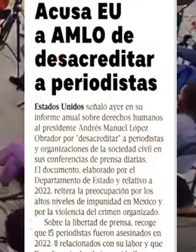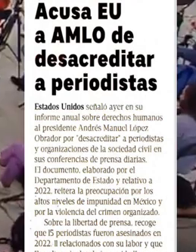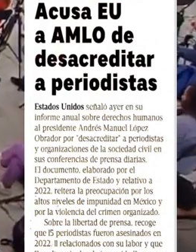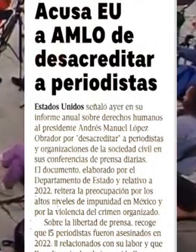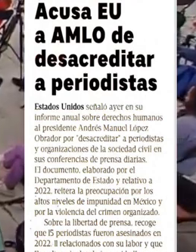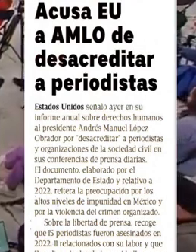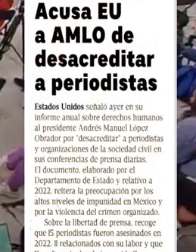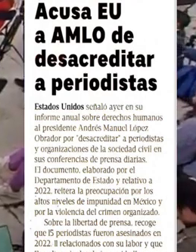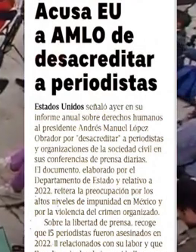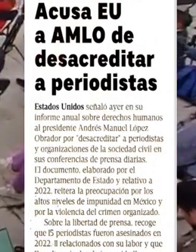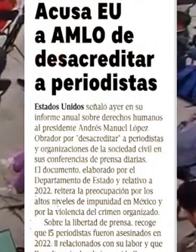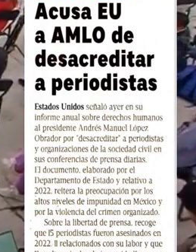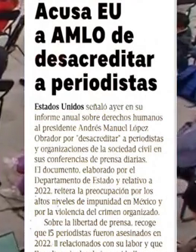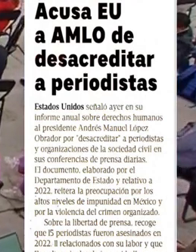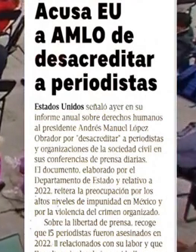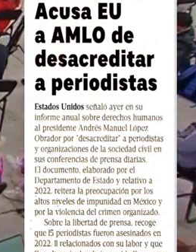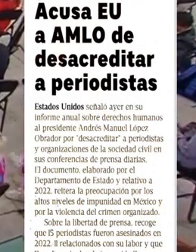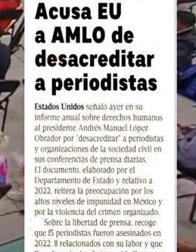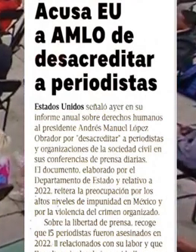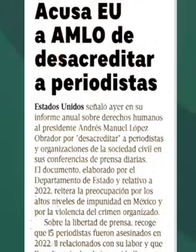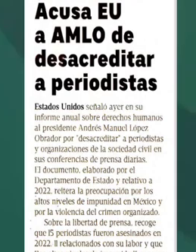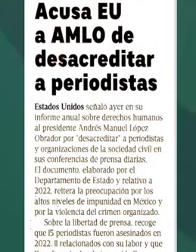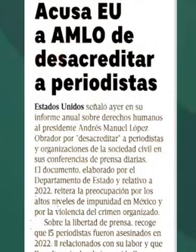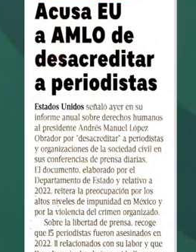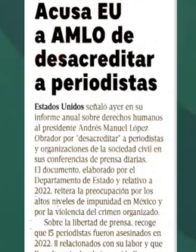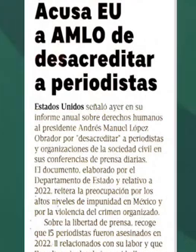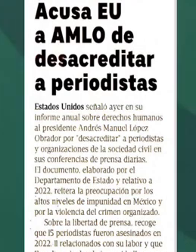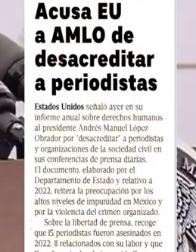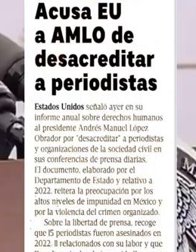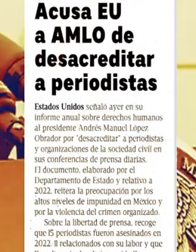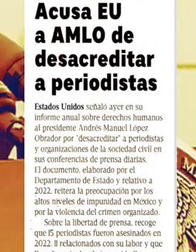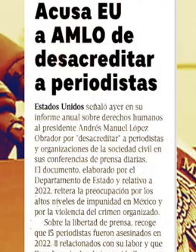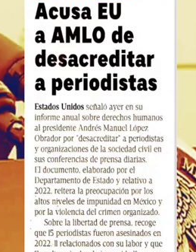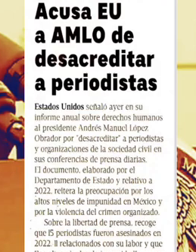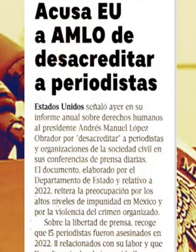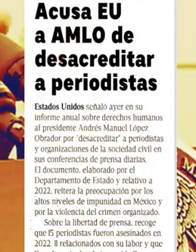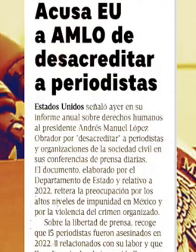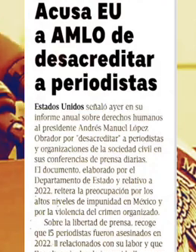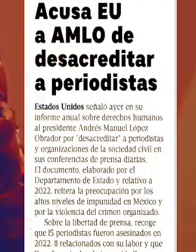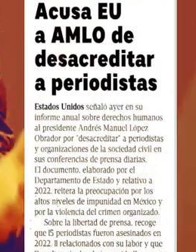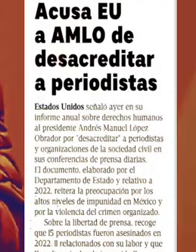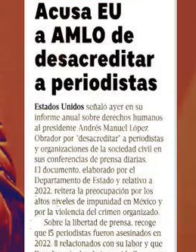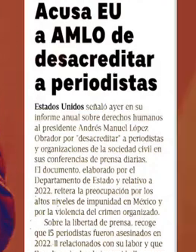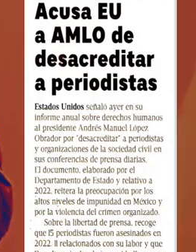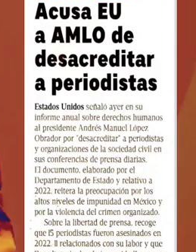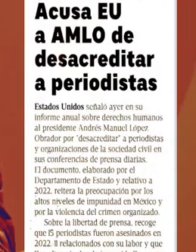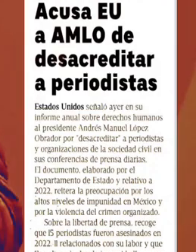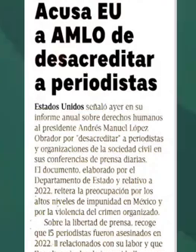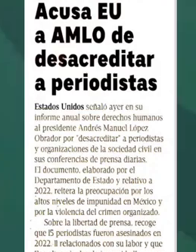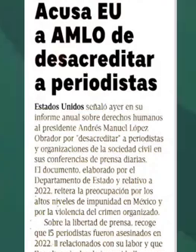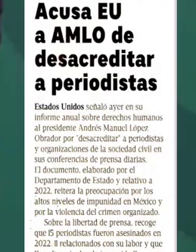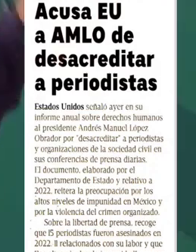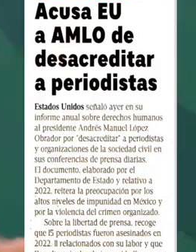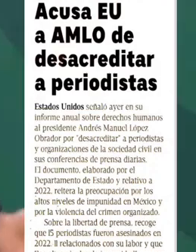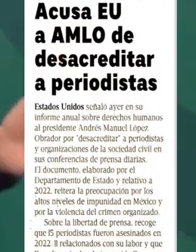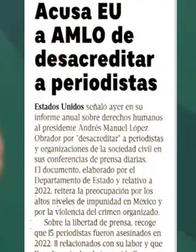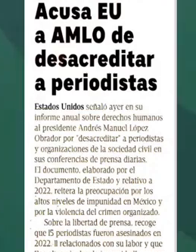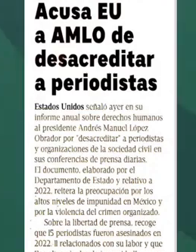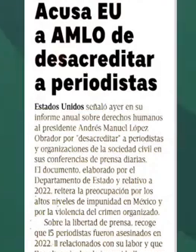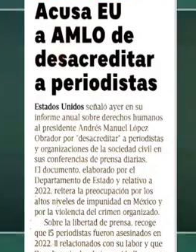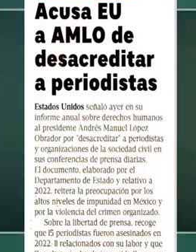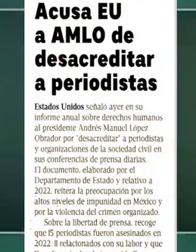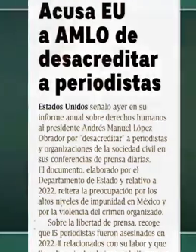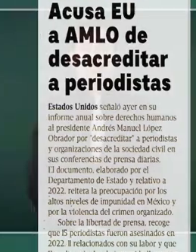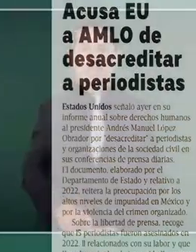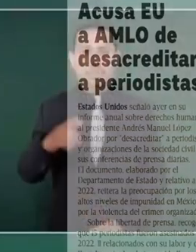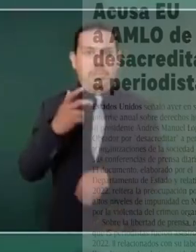Monroe y antes el llamado destino manifiesto. No quieren cambiar. Entonces se creen el gobierno del mundo, se asumen como el